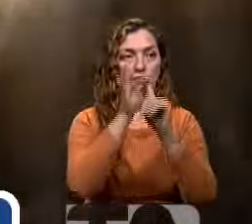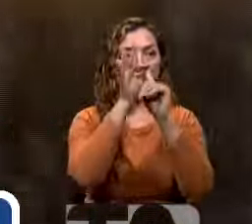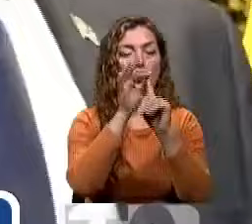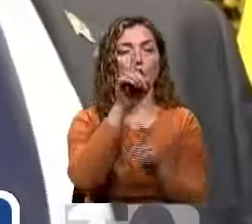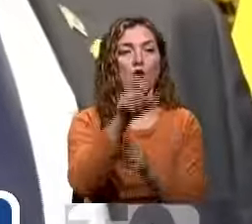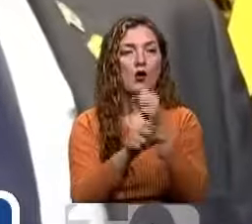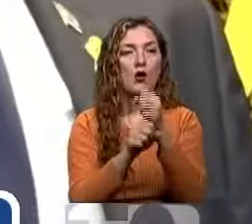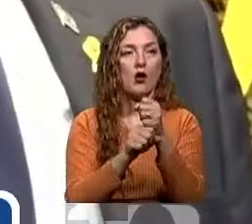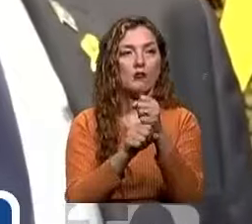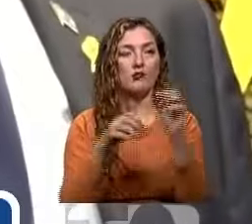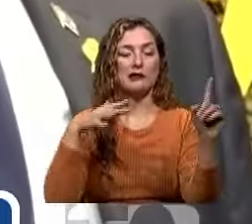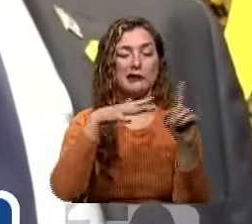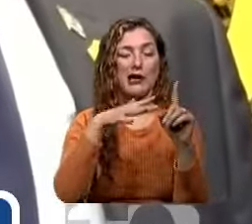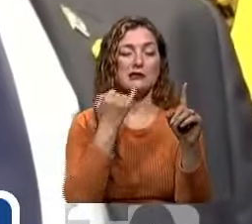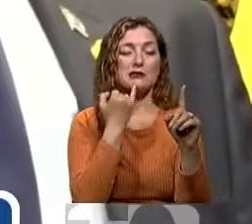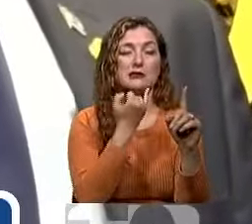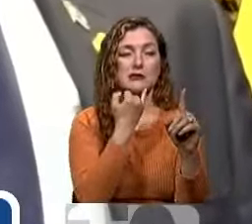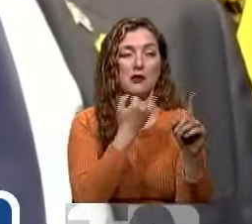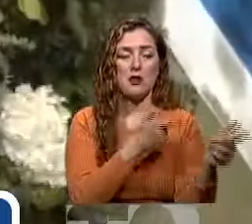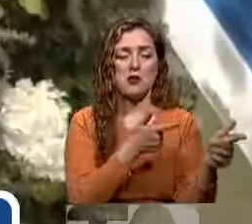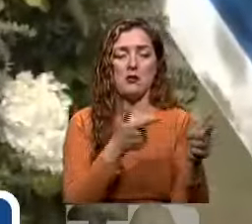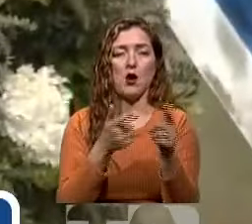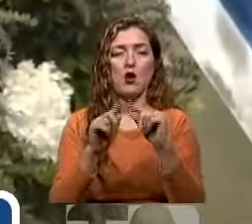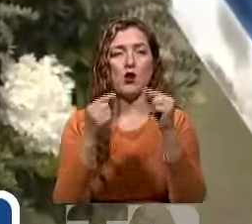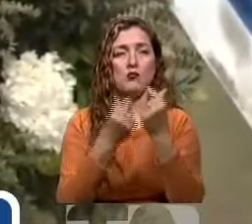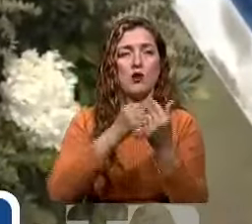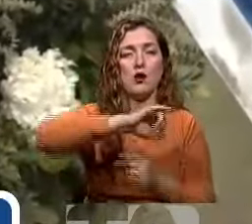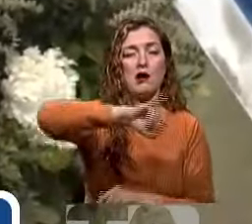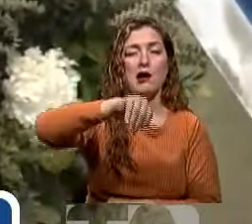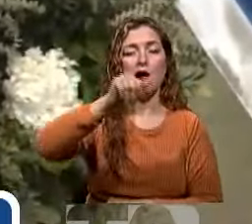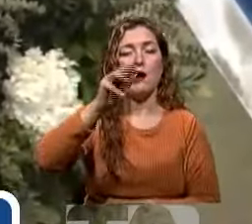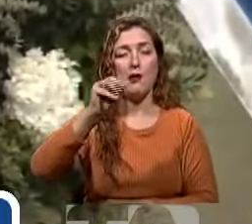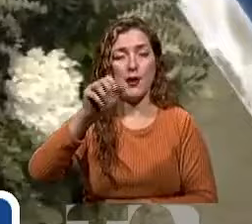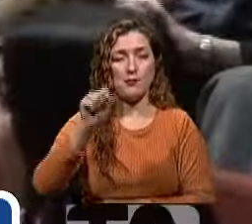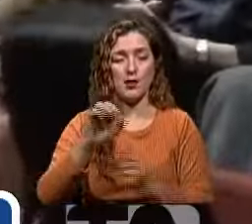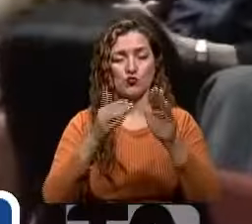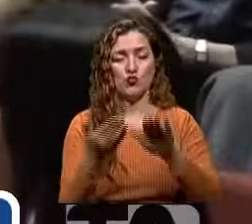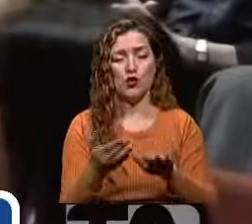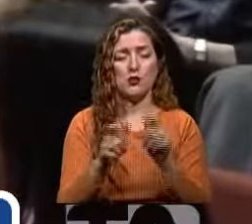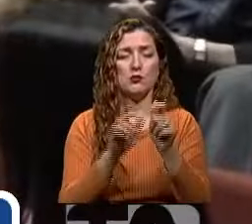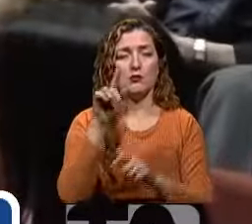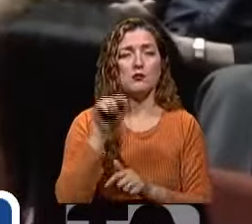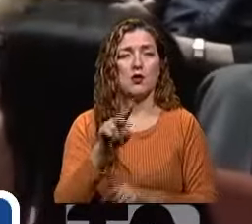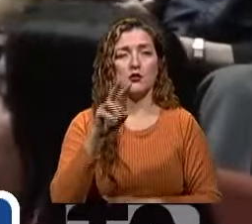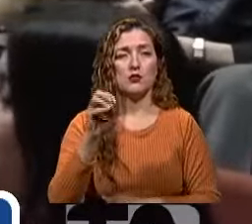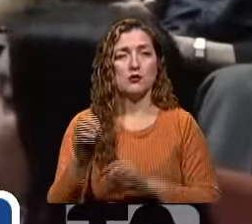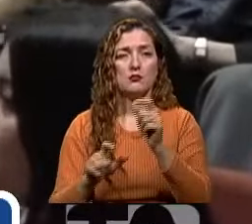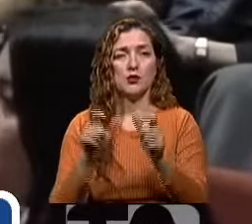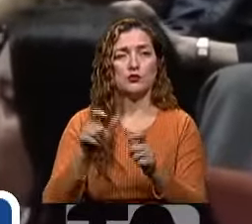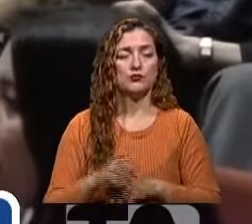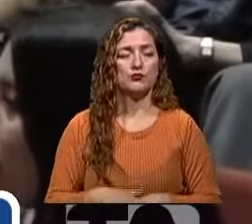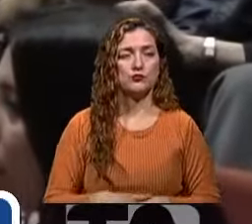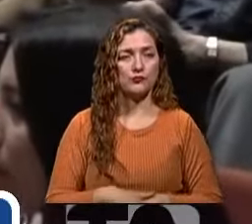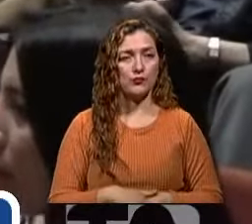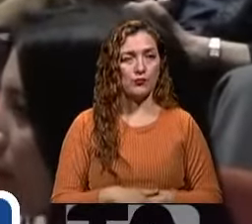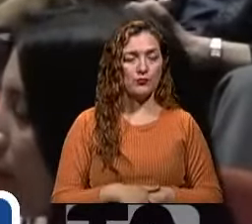un año del ataque a Israel por parte del grupo extremista Hamas, donde fallecieron alrededor de 1.200 personas. En